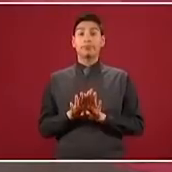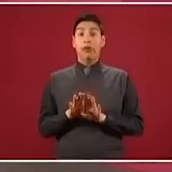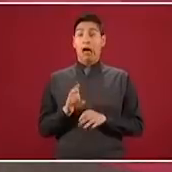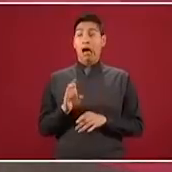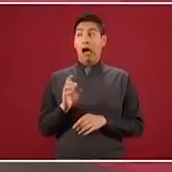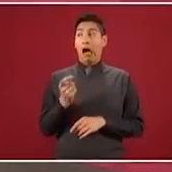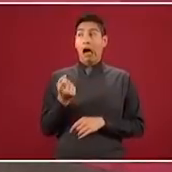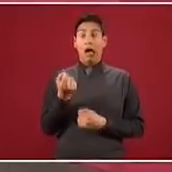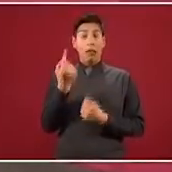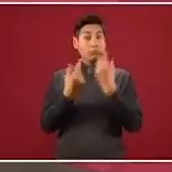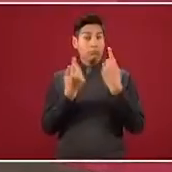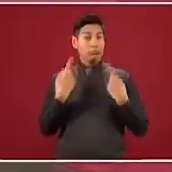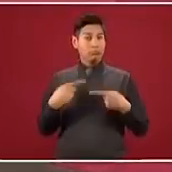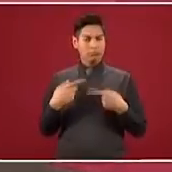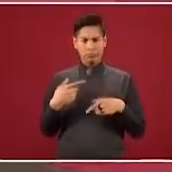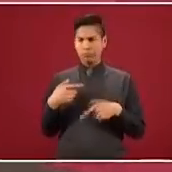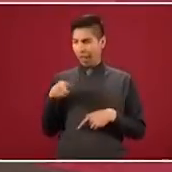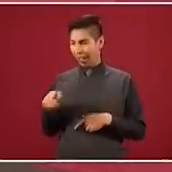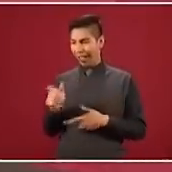anticipos a los contratistas